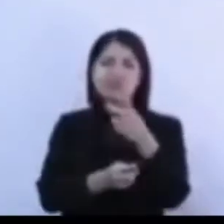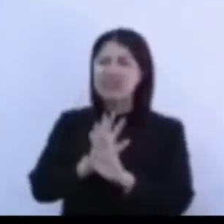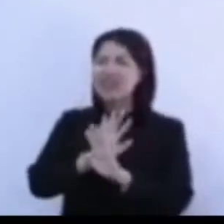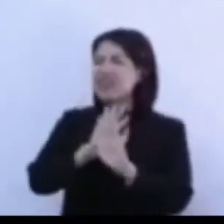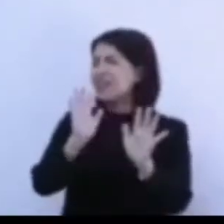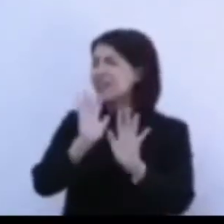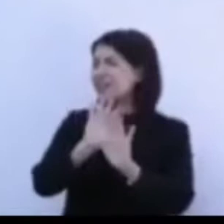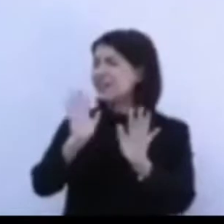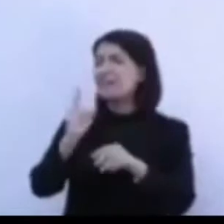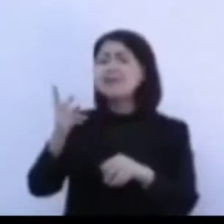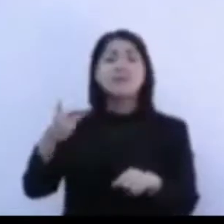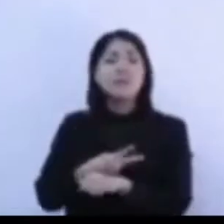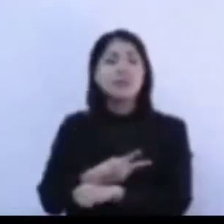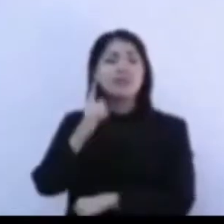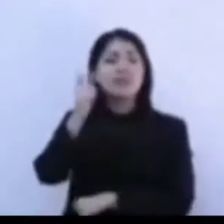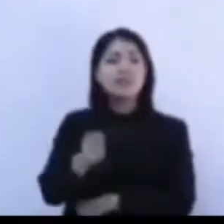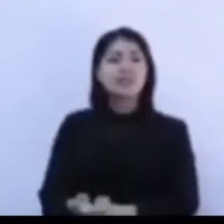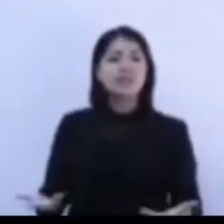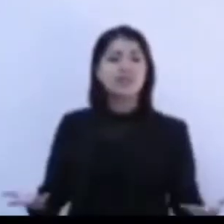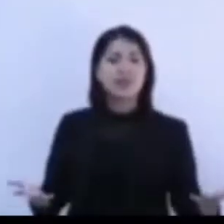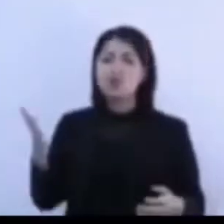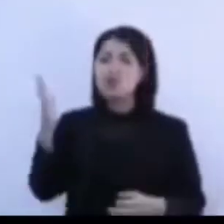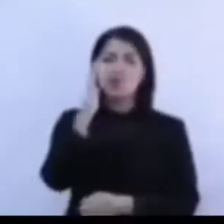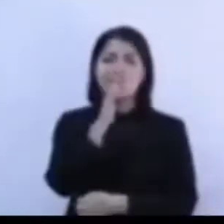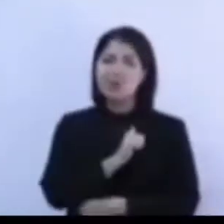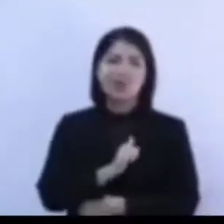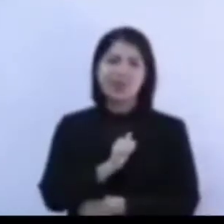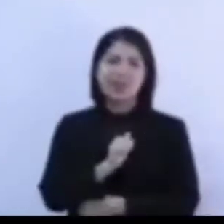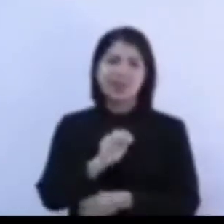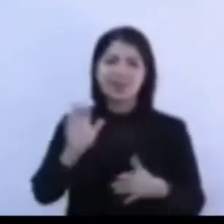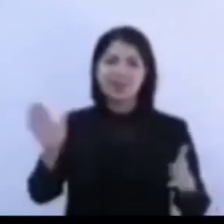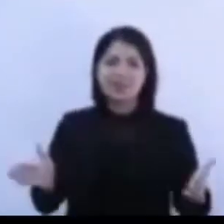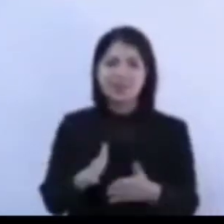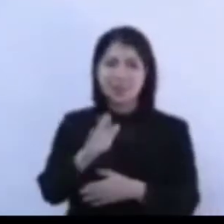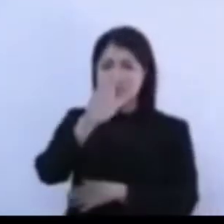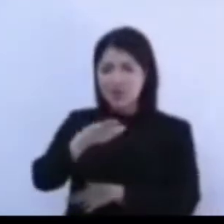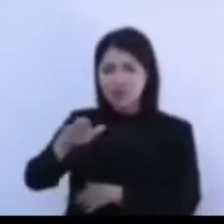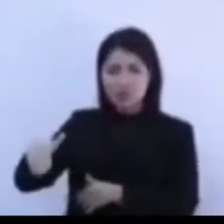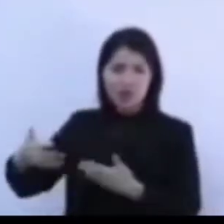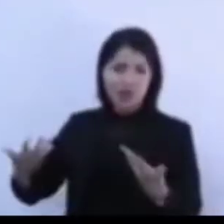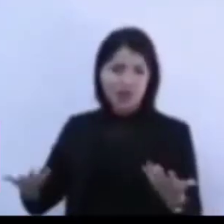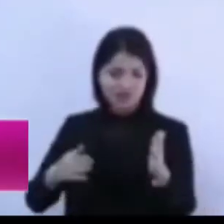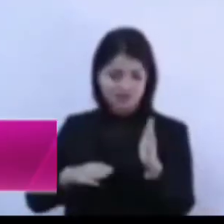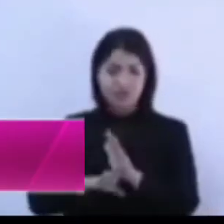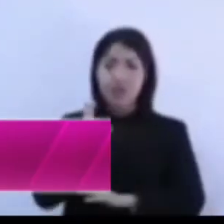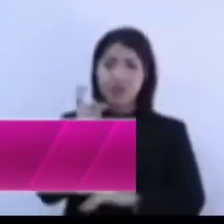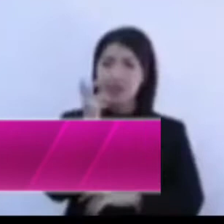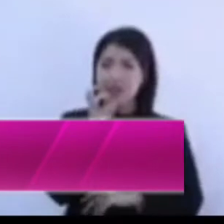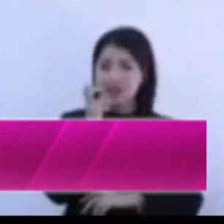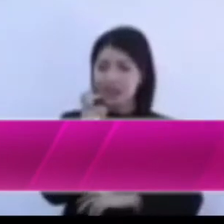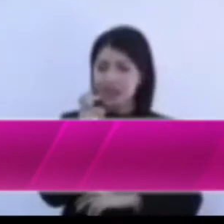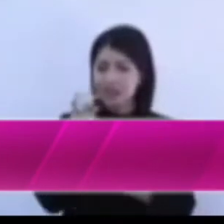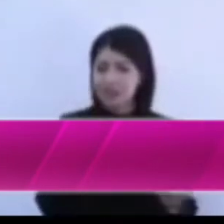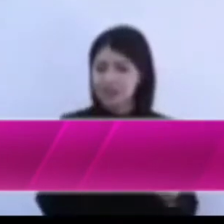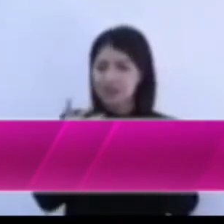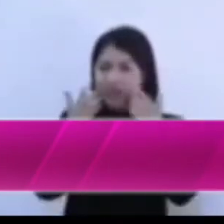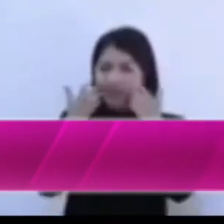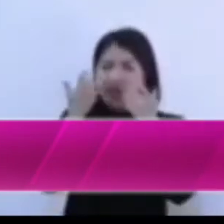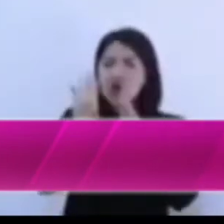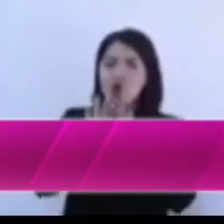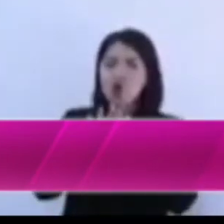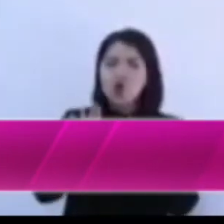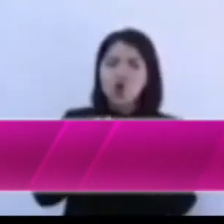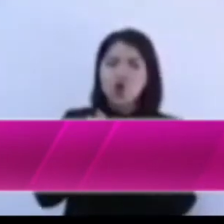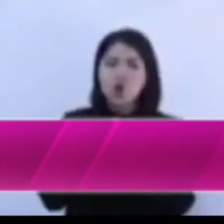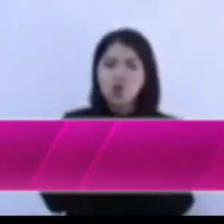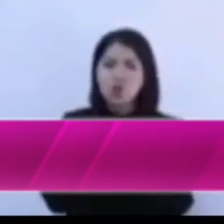La incapacidad que tienen de sacar adelante Michoacán, y que esa incapacidad la quieren disfrazar